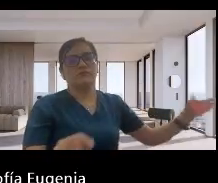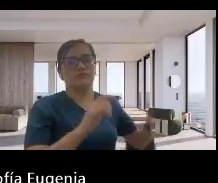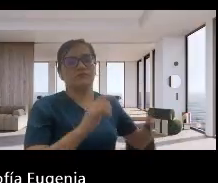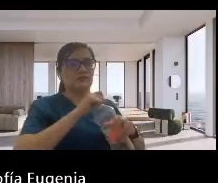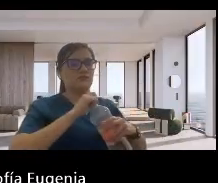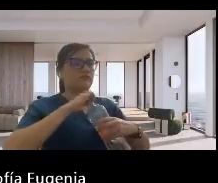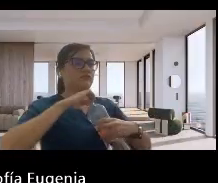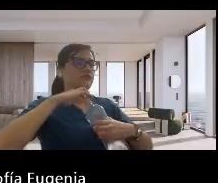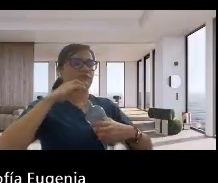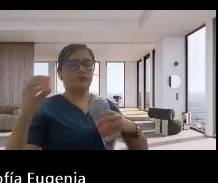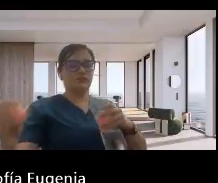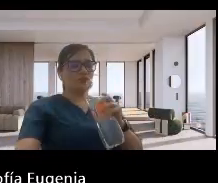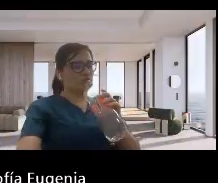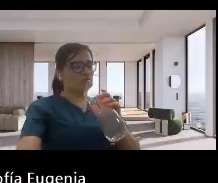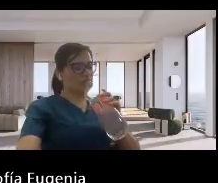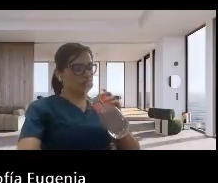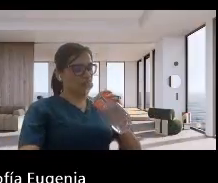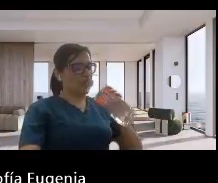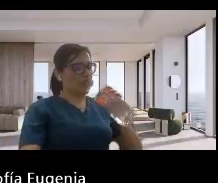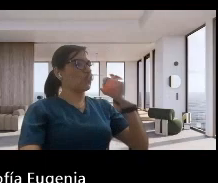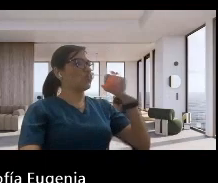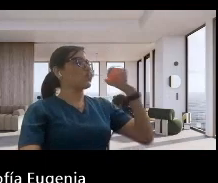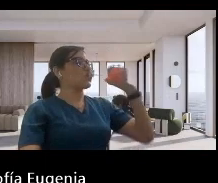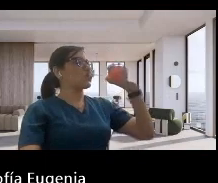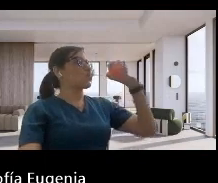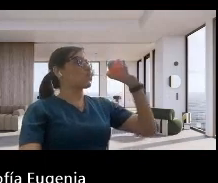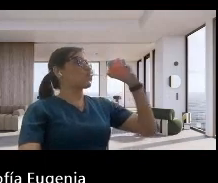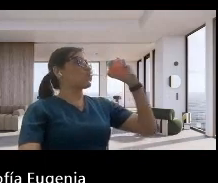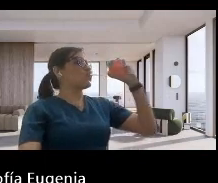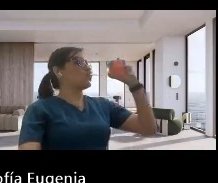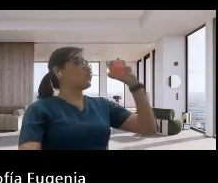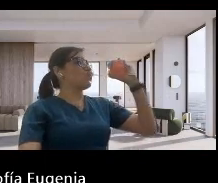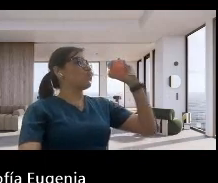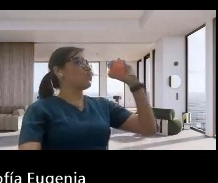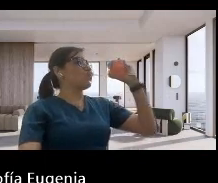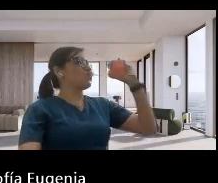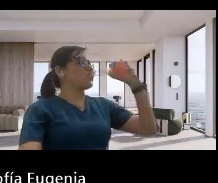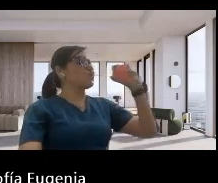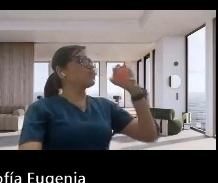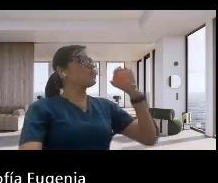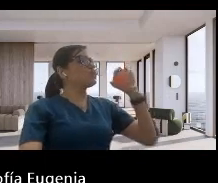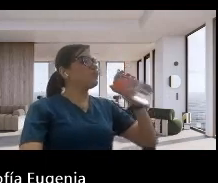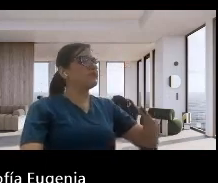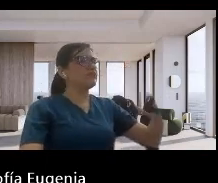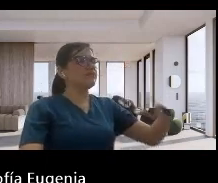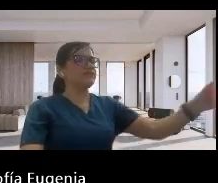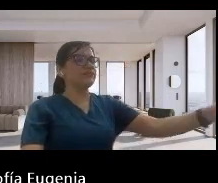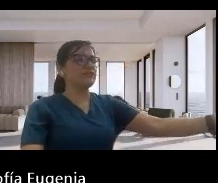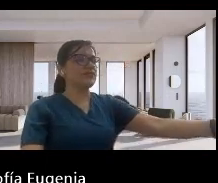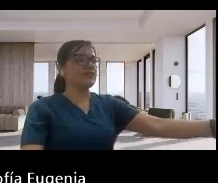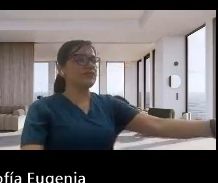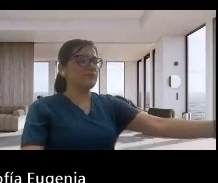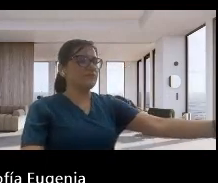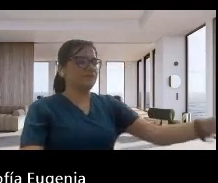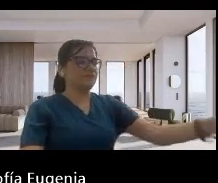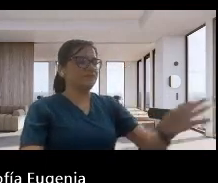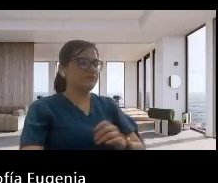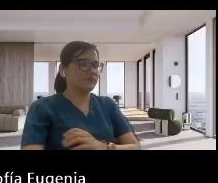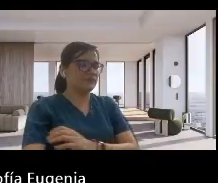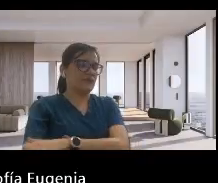y lastimarla, pues hoy lo hice con más cuidado, porque está sensible. Y eso es lo que yo puedo